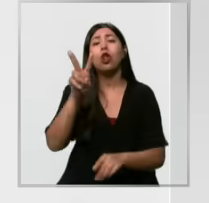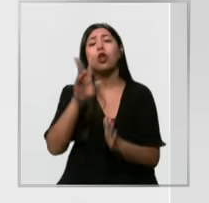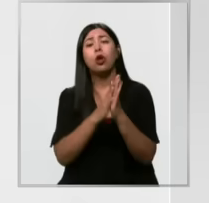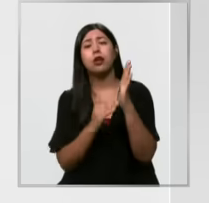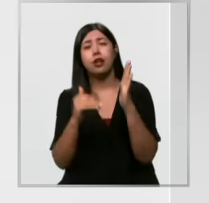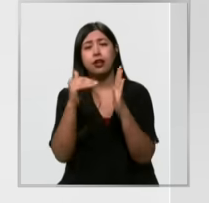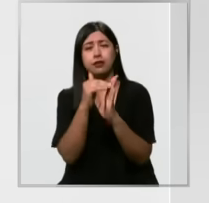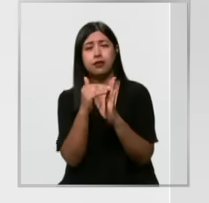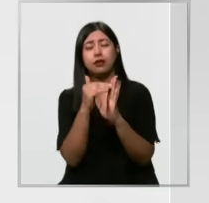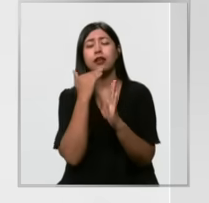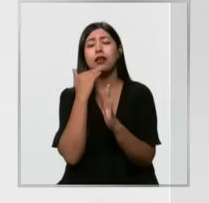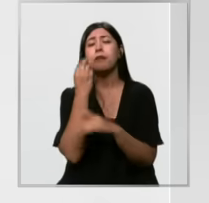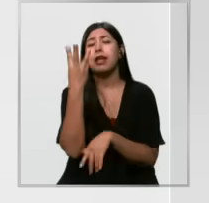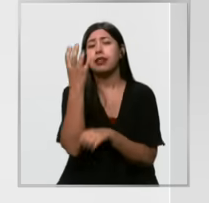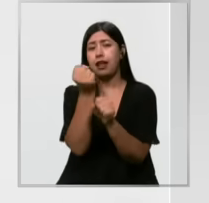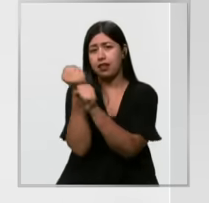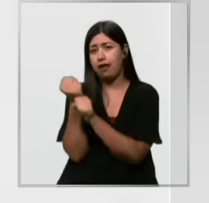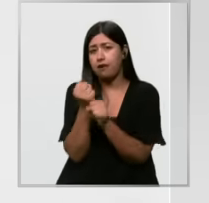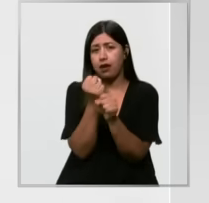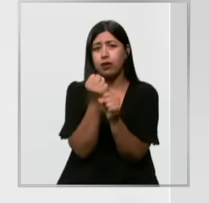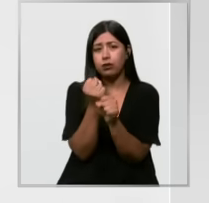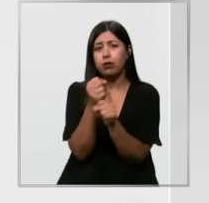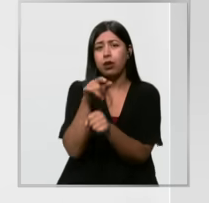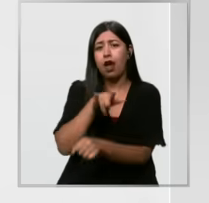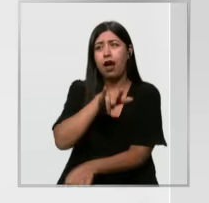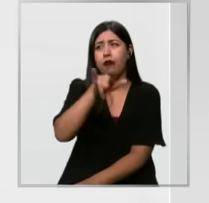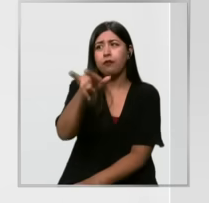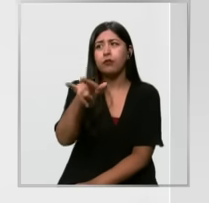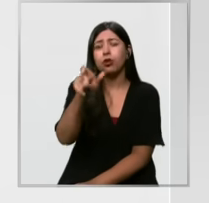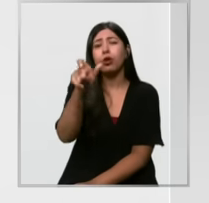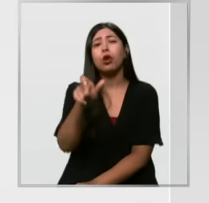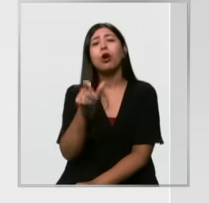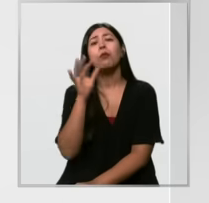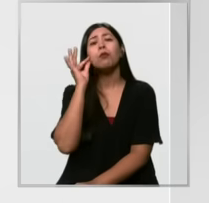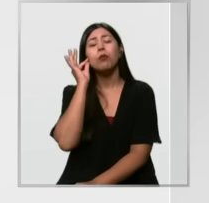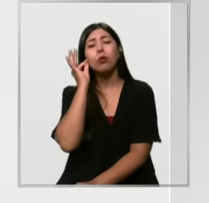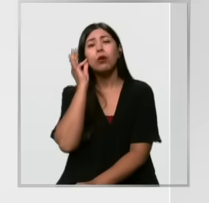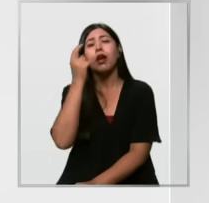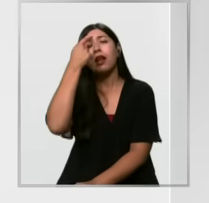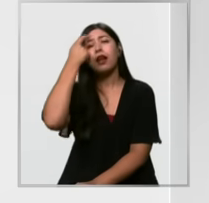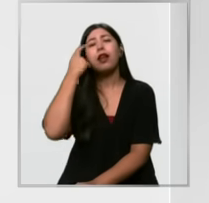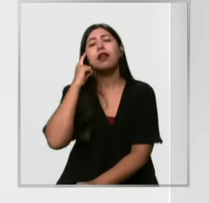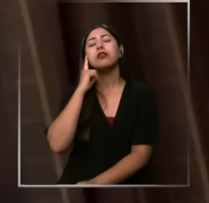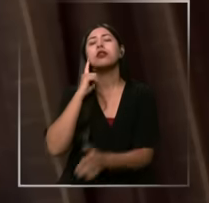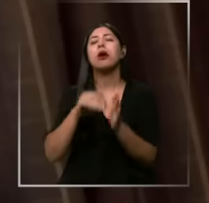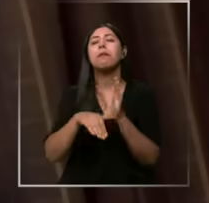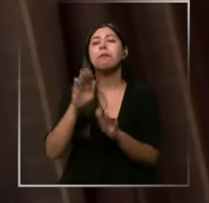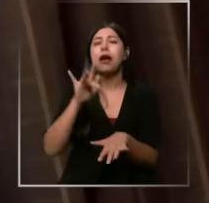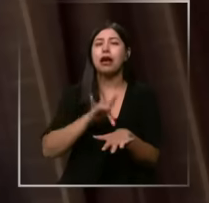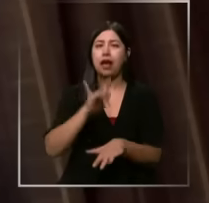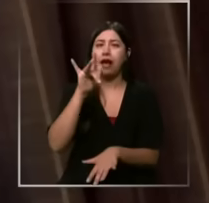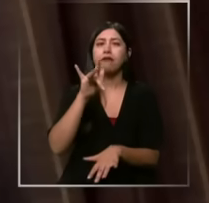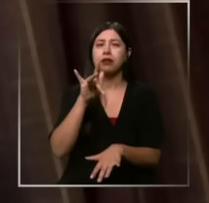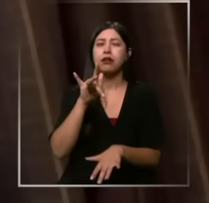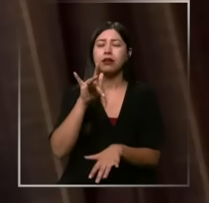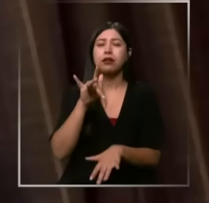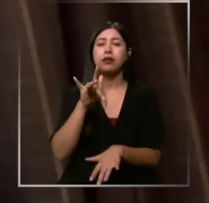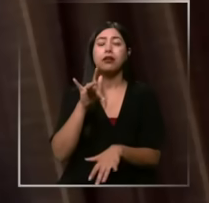3 tripulantes de cabina, quienes, según Sandra, tendrían lesiones de mayor gravedad. Estaban haciendo